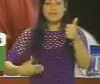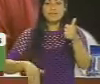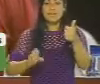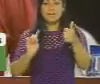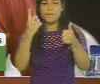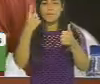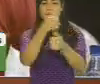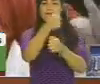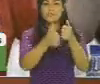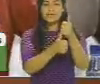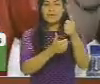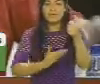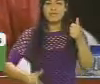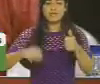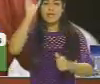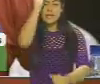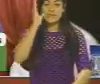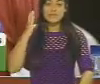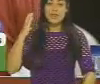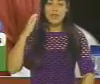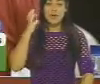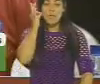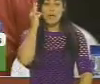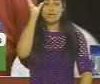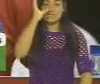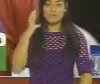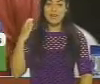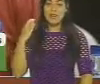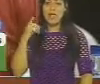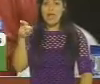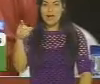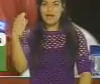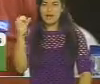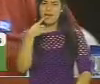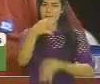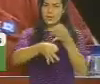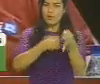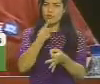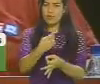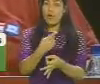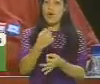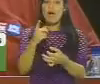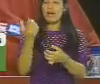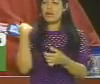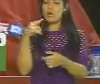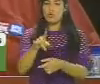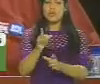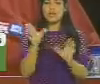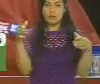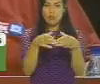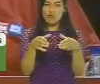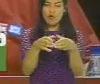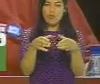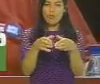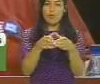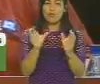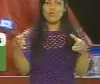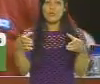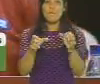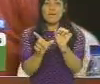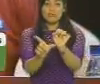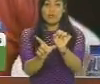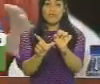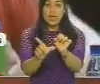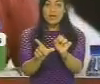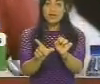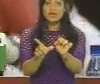primera vicepresidenta del partido, Cilia Flores, allá en Caracas, en la reunión del lunes pasado del partido,